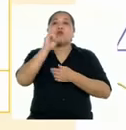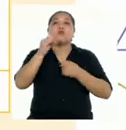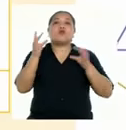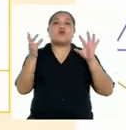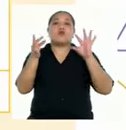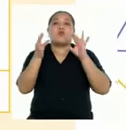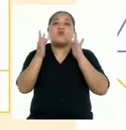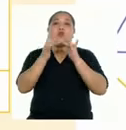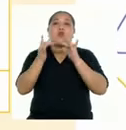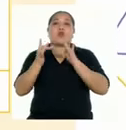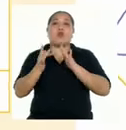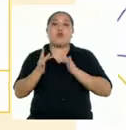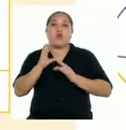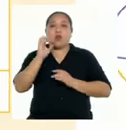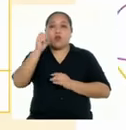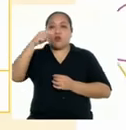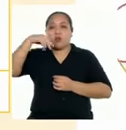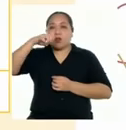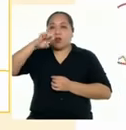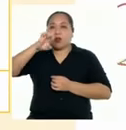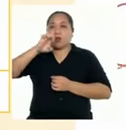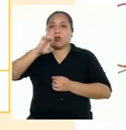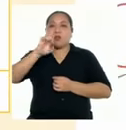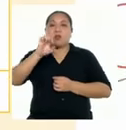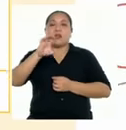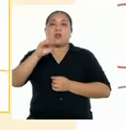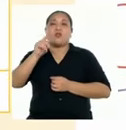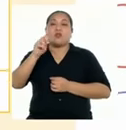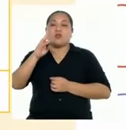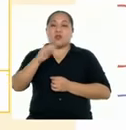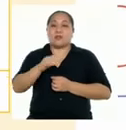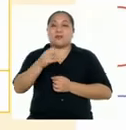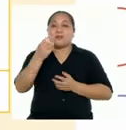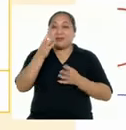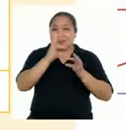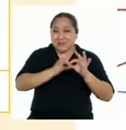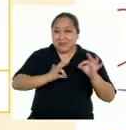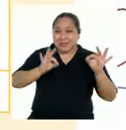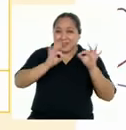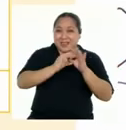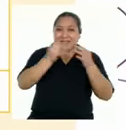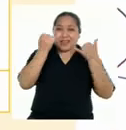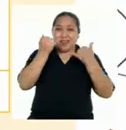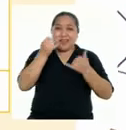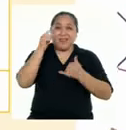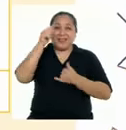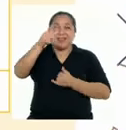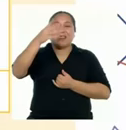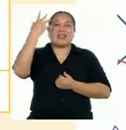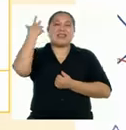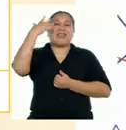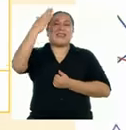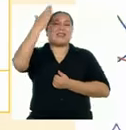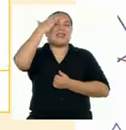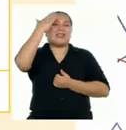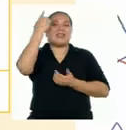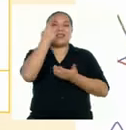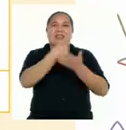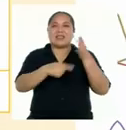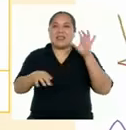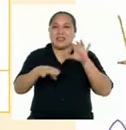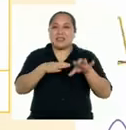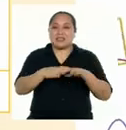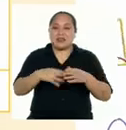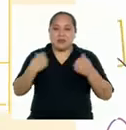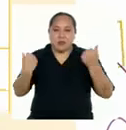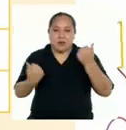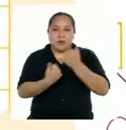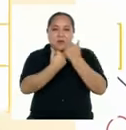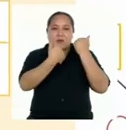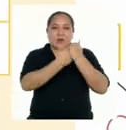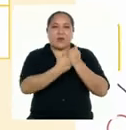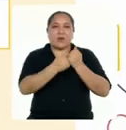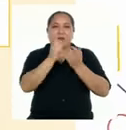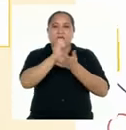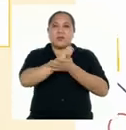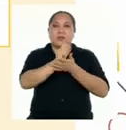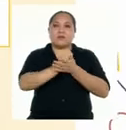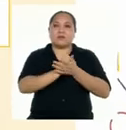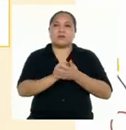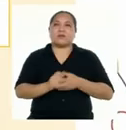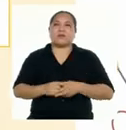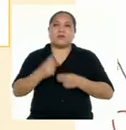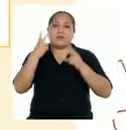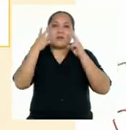conectores. Lo importante es que ahora sabes qué es lo que tienes que hacer para reforzar tu texto. Vamos con